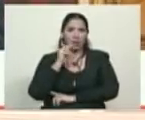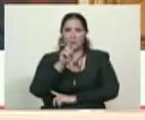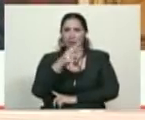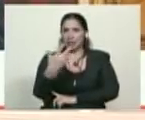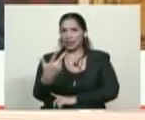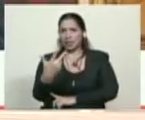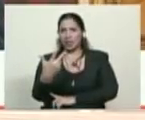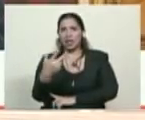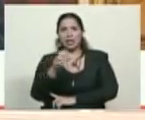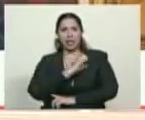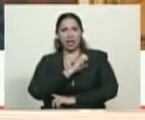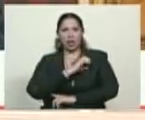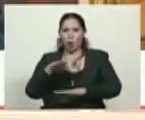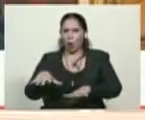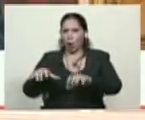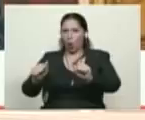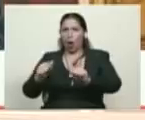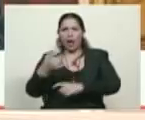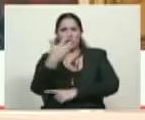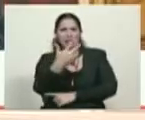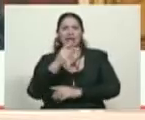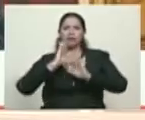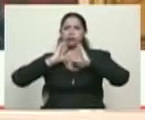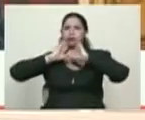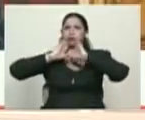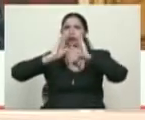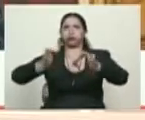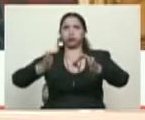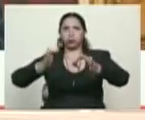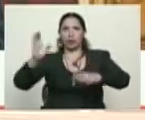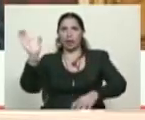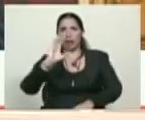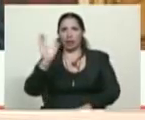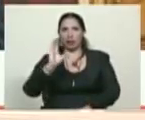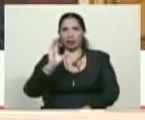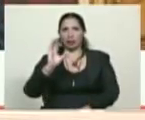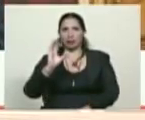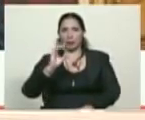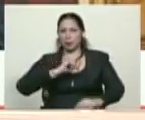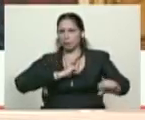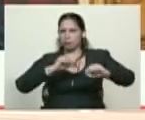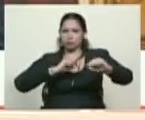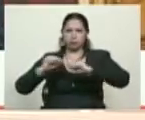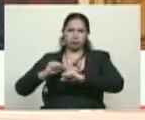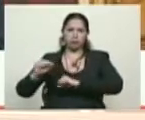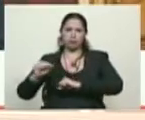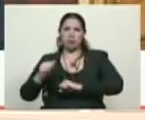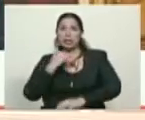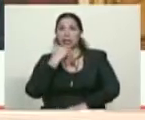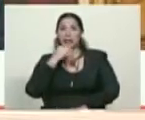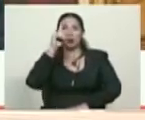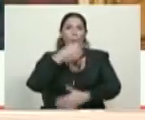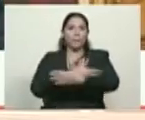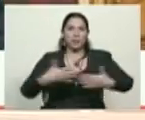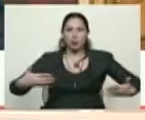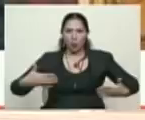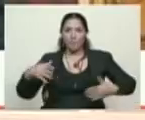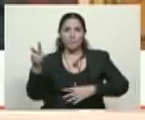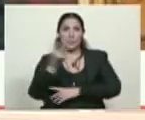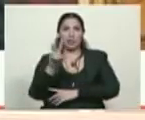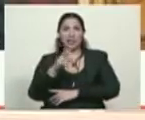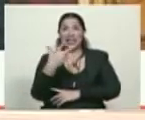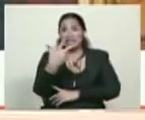ocupó tres largas avenidas de la ciudad de Caracas y que movilizó a casi 1 millón de venezolanos.